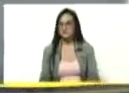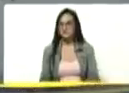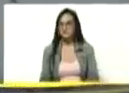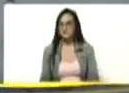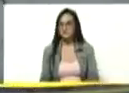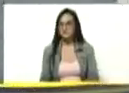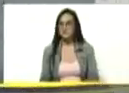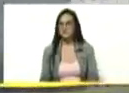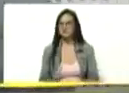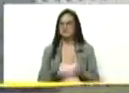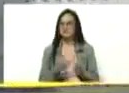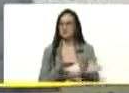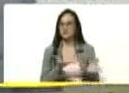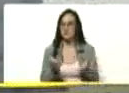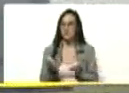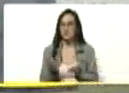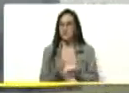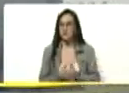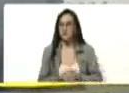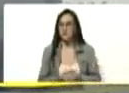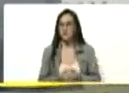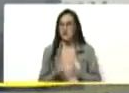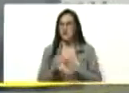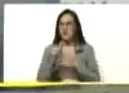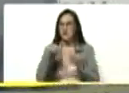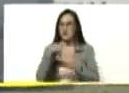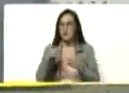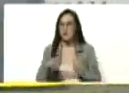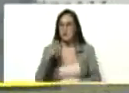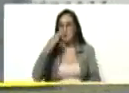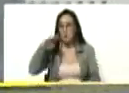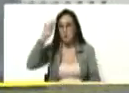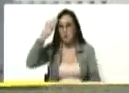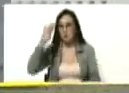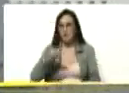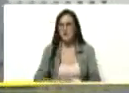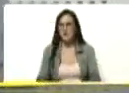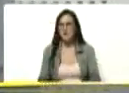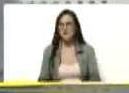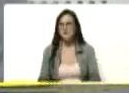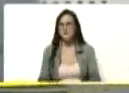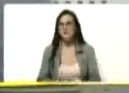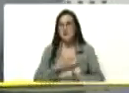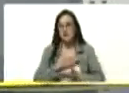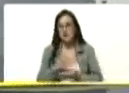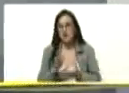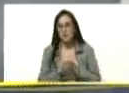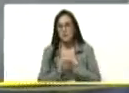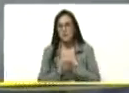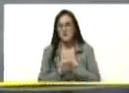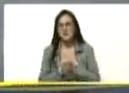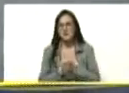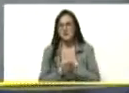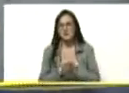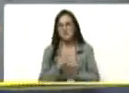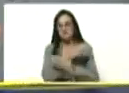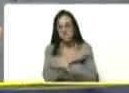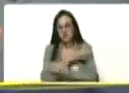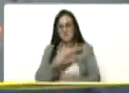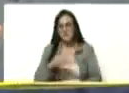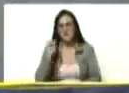General de Ejército Raúl Castro Ruz, líder de la Revolución Cubana. Querido compañero Esteban Lasso, presidente de la